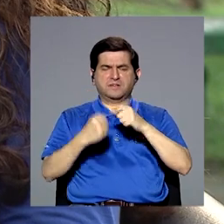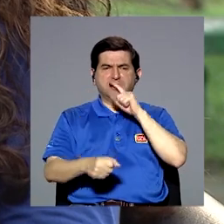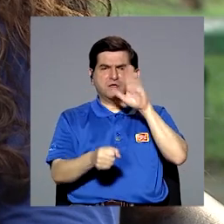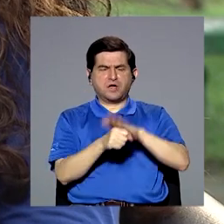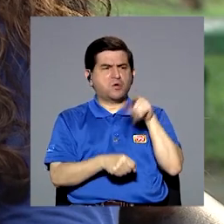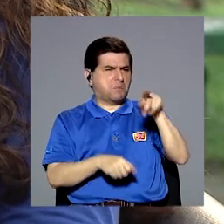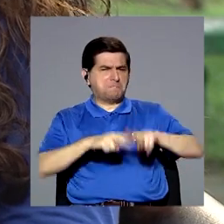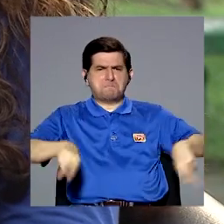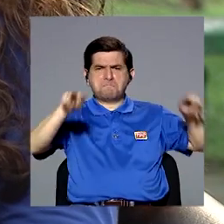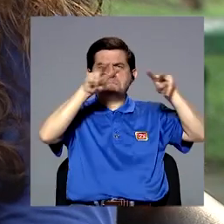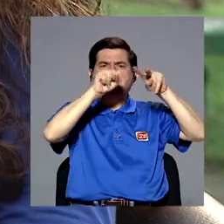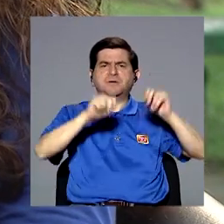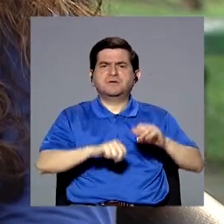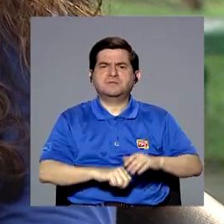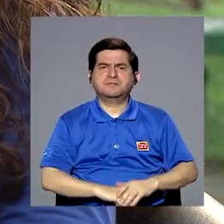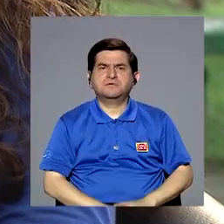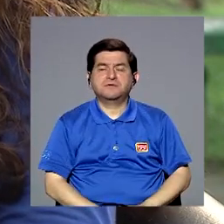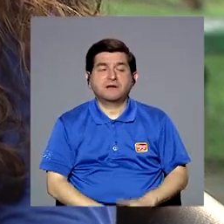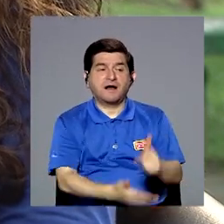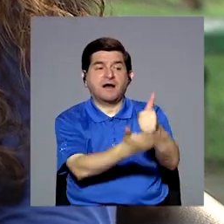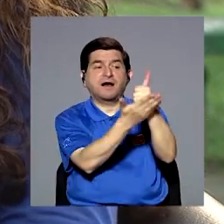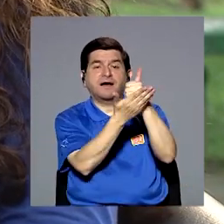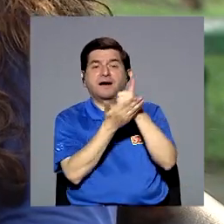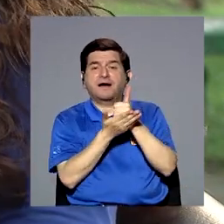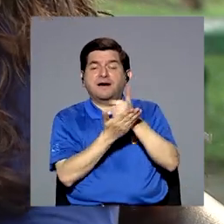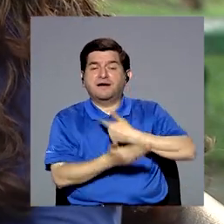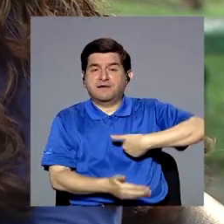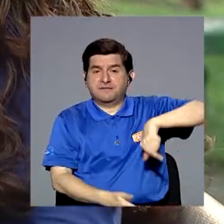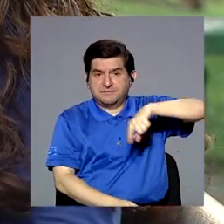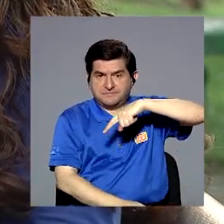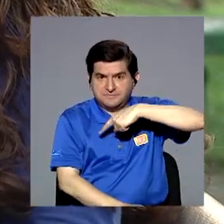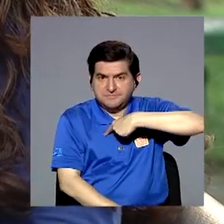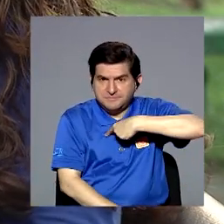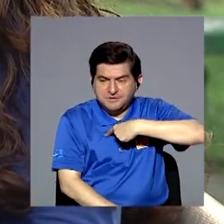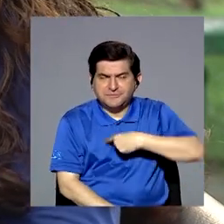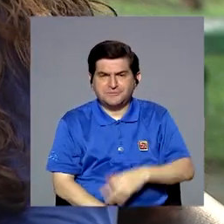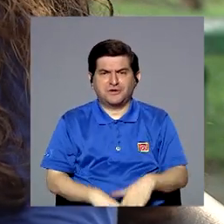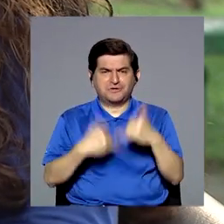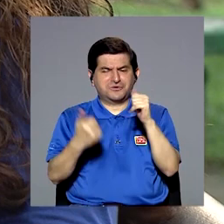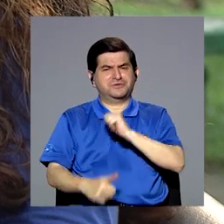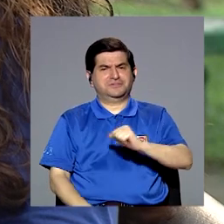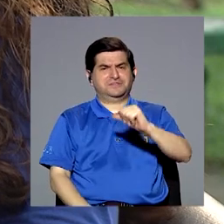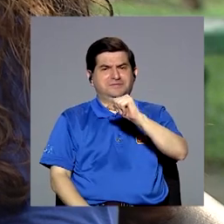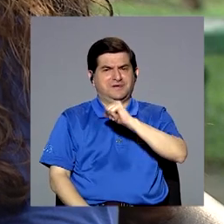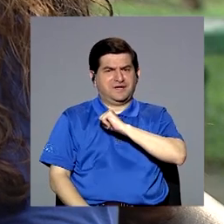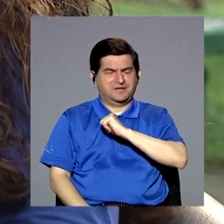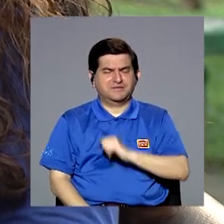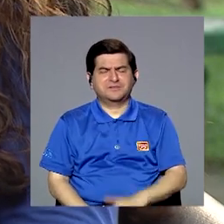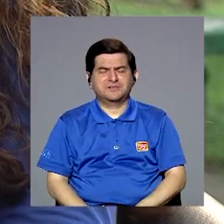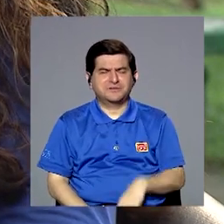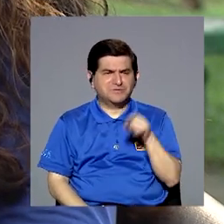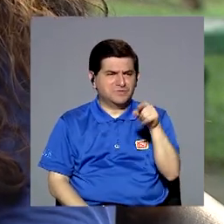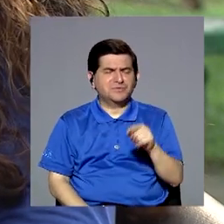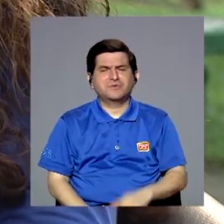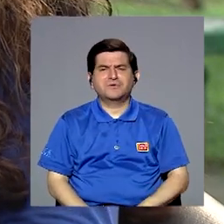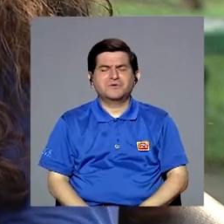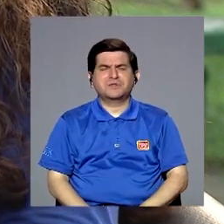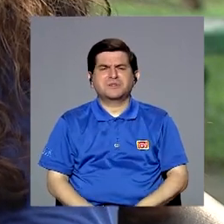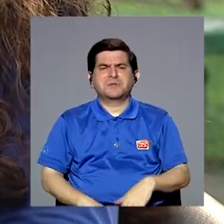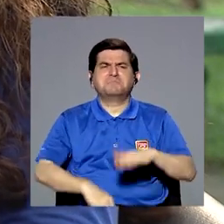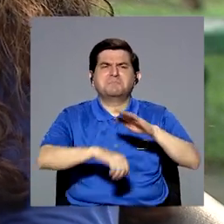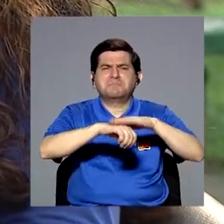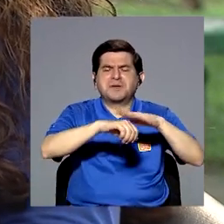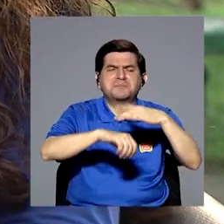valor. Entonces también esto nos ayuda cuando nosotros ya actuamos con esos valores, nos damos un poco